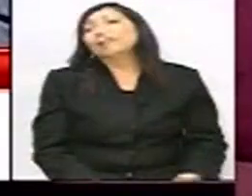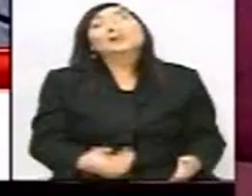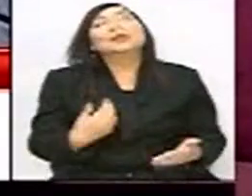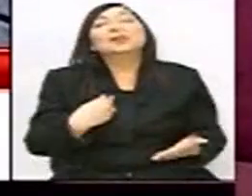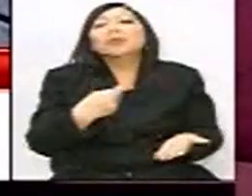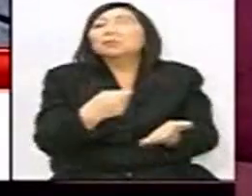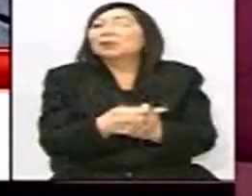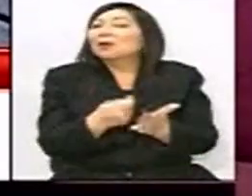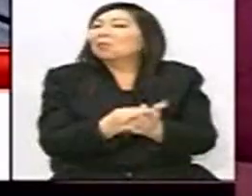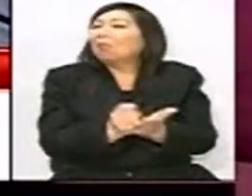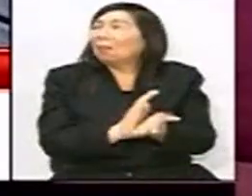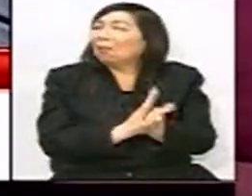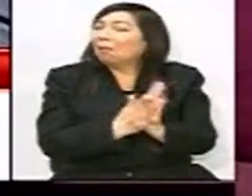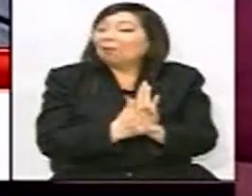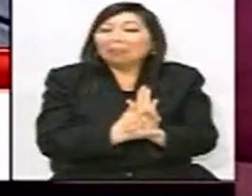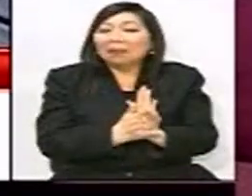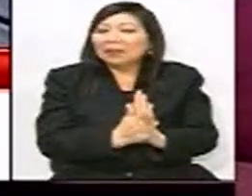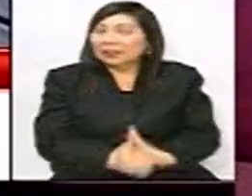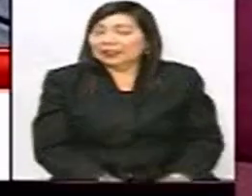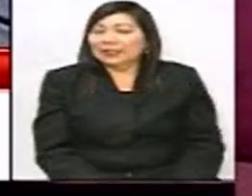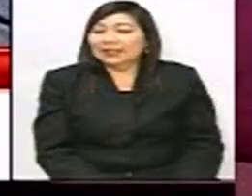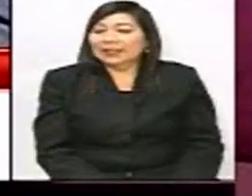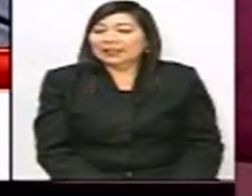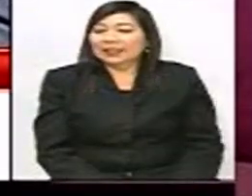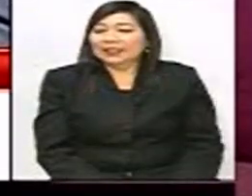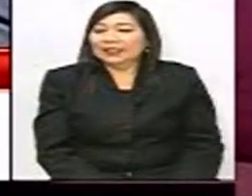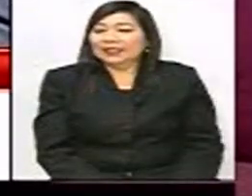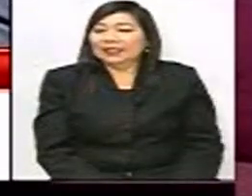nosotros pagamos no tiene